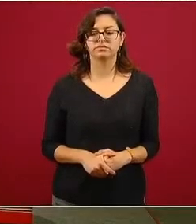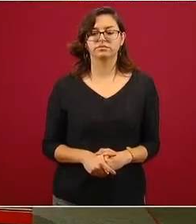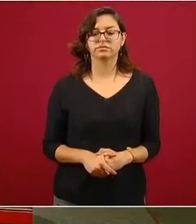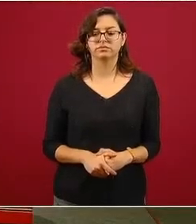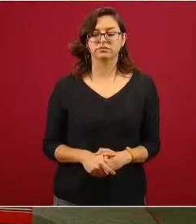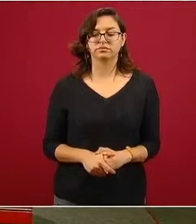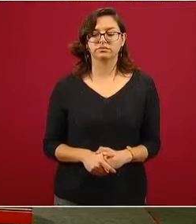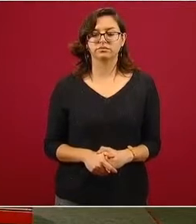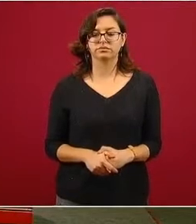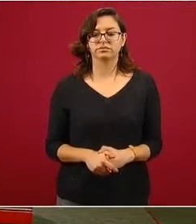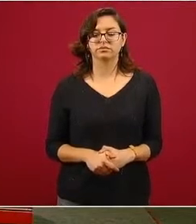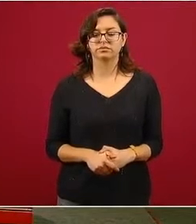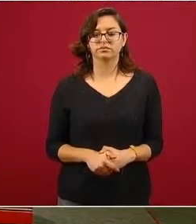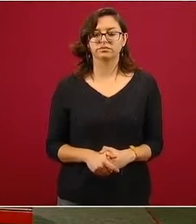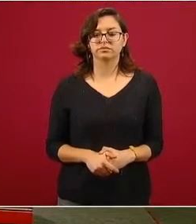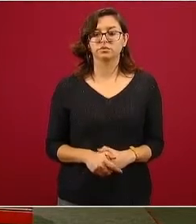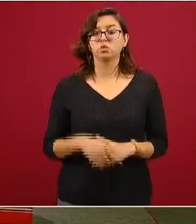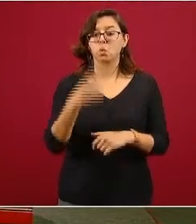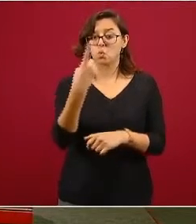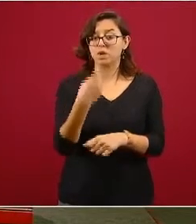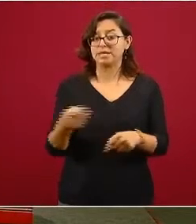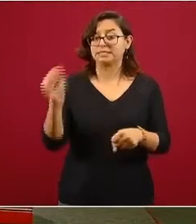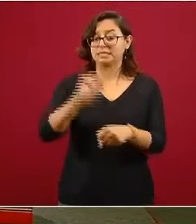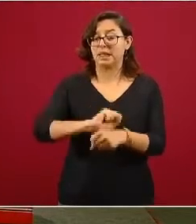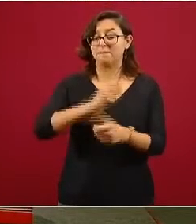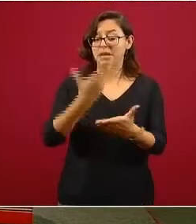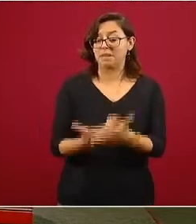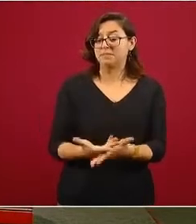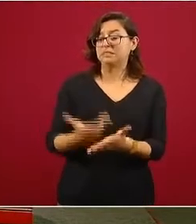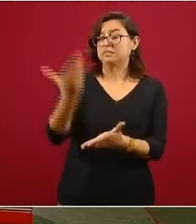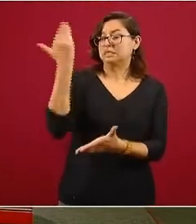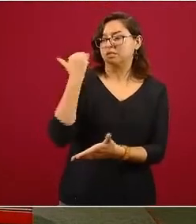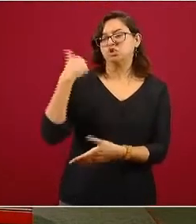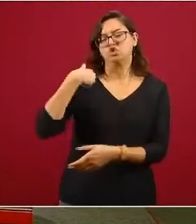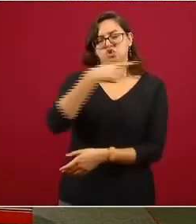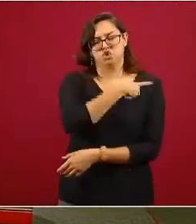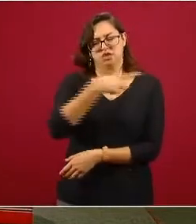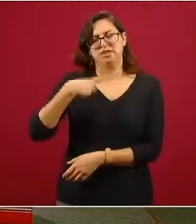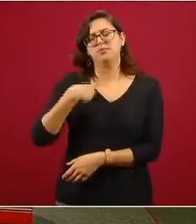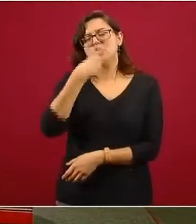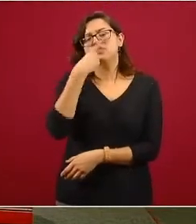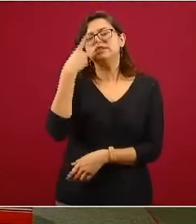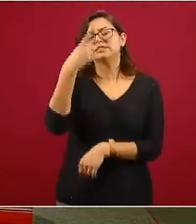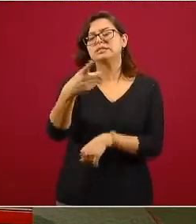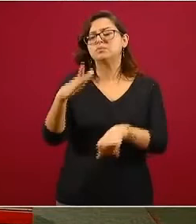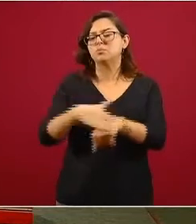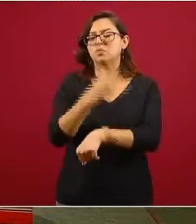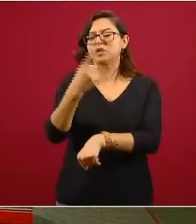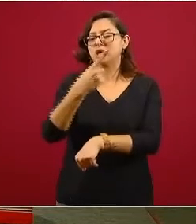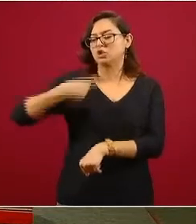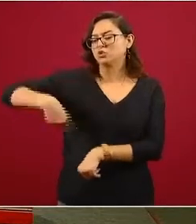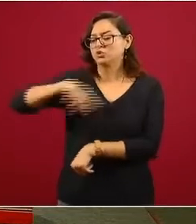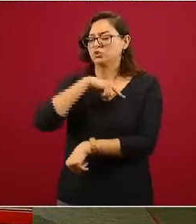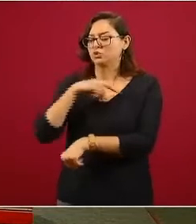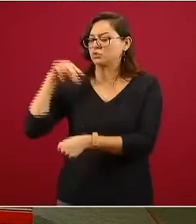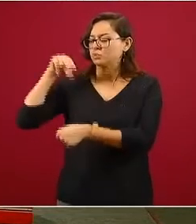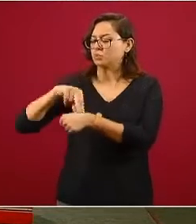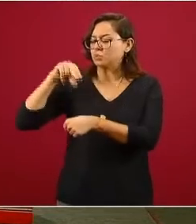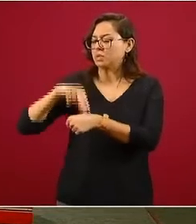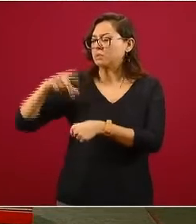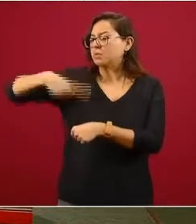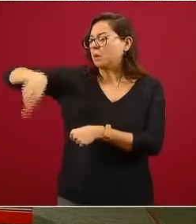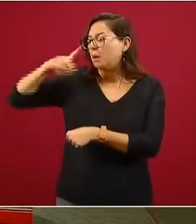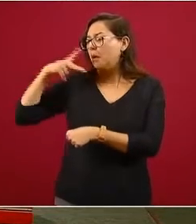La semana pasada, y esto lo tengo que mencionar porque todos los médicos, todos los psicoterapeutas que nos dedicamos al área de la adictología